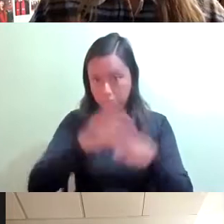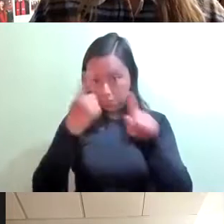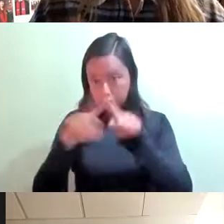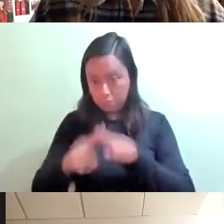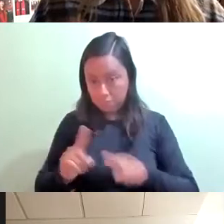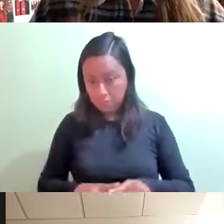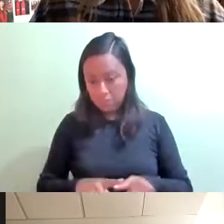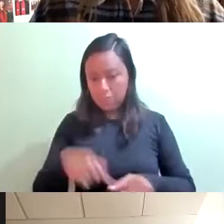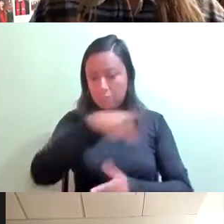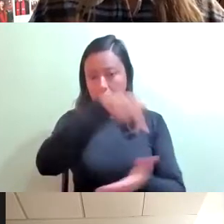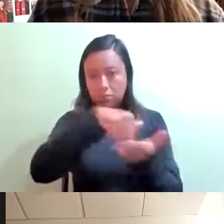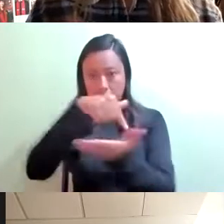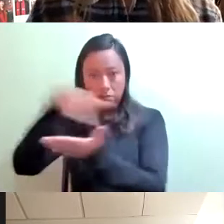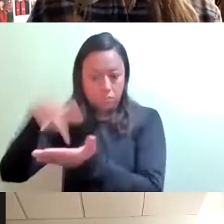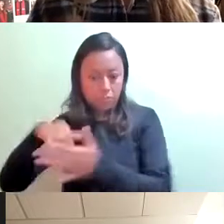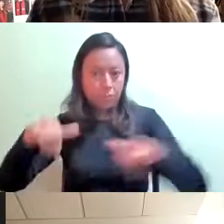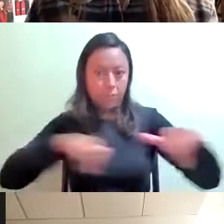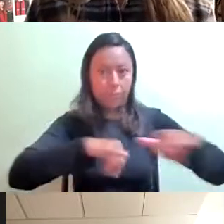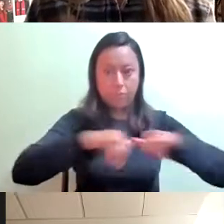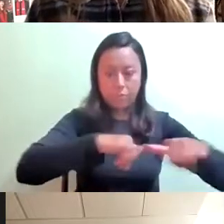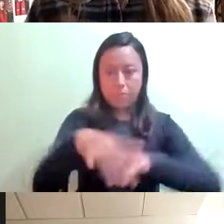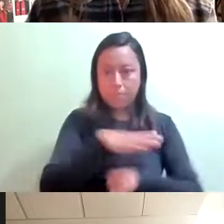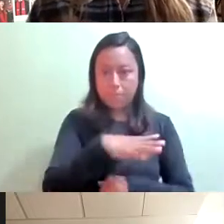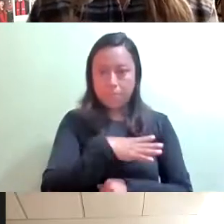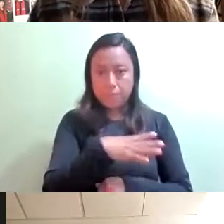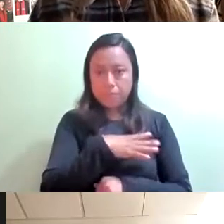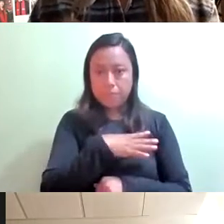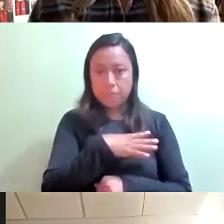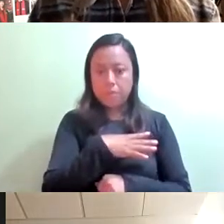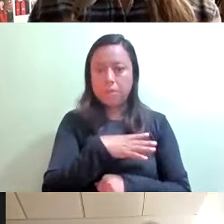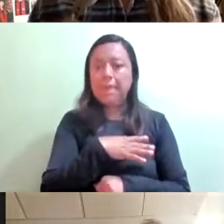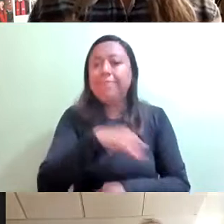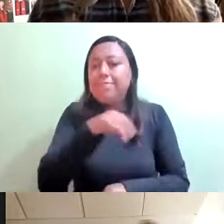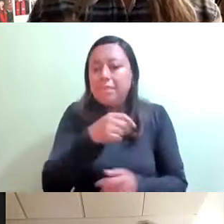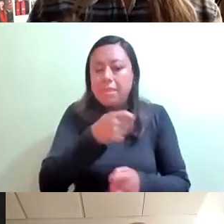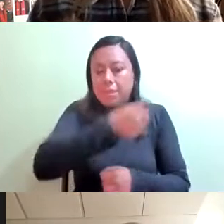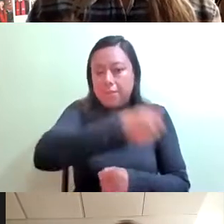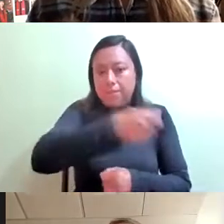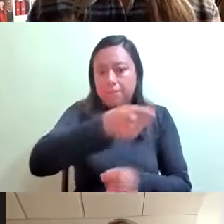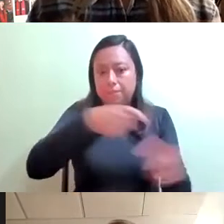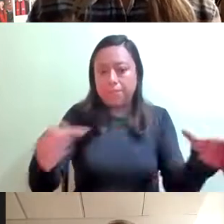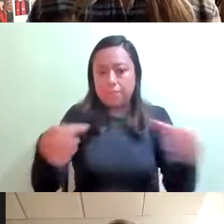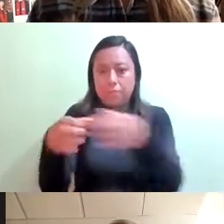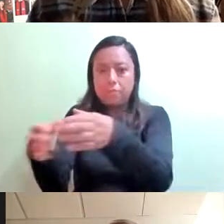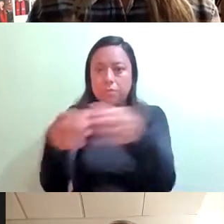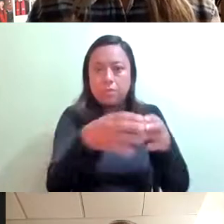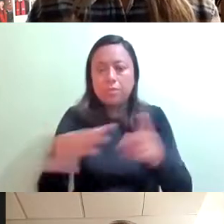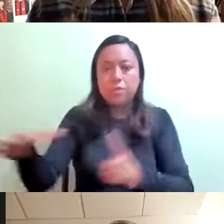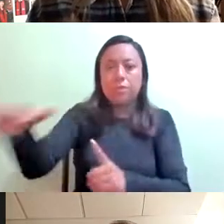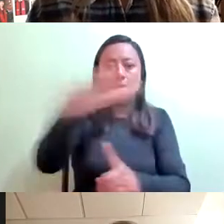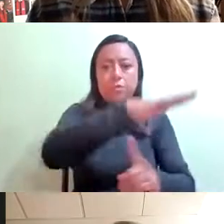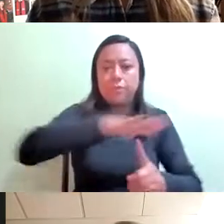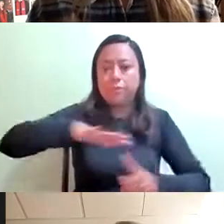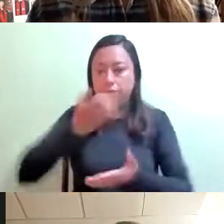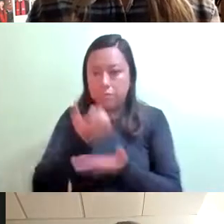los espacios geográficos que conforman el contorno económico de la